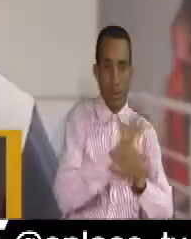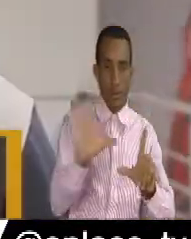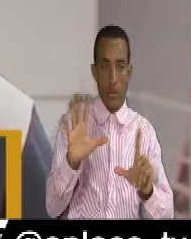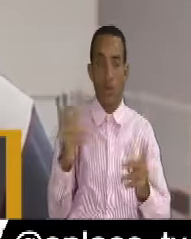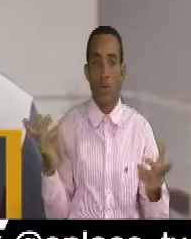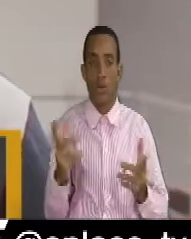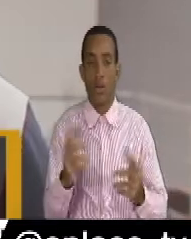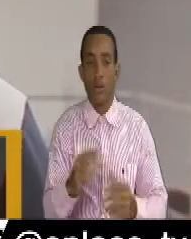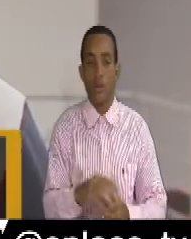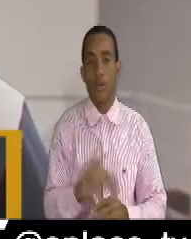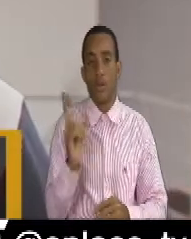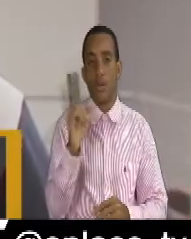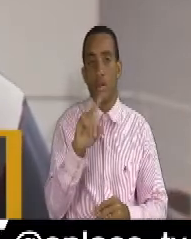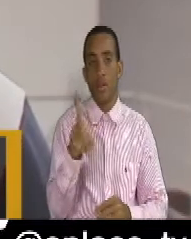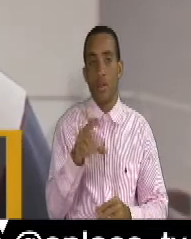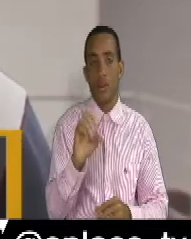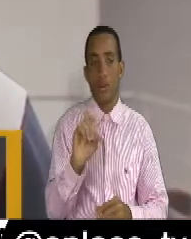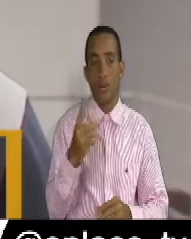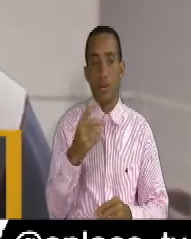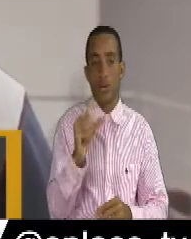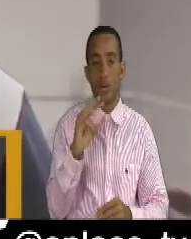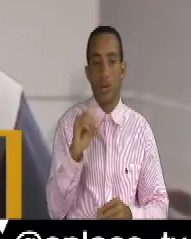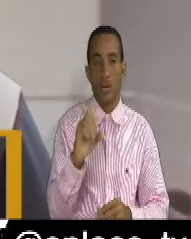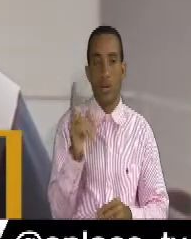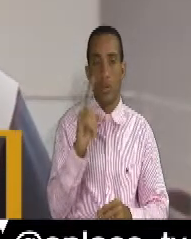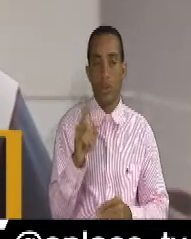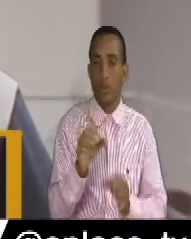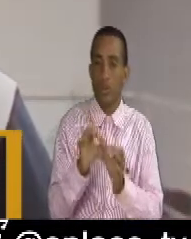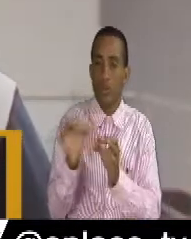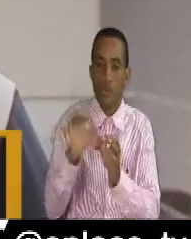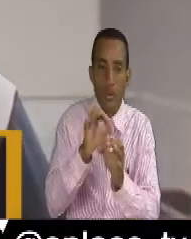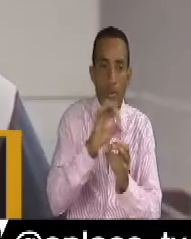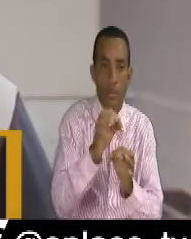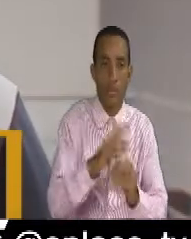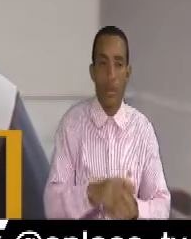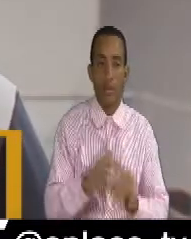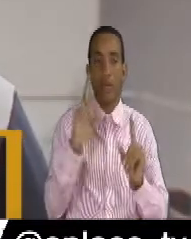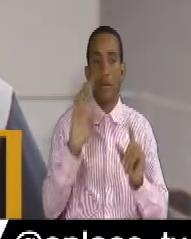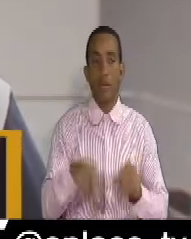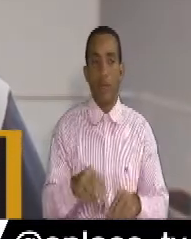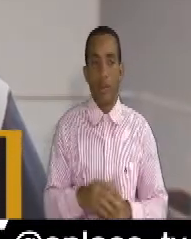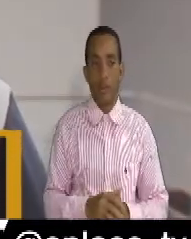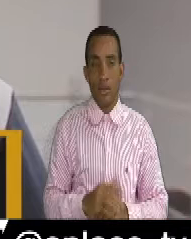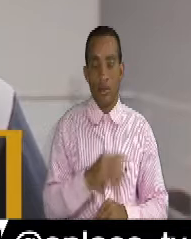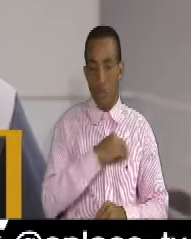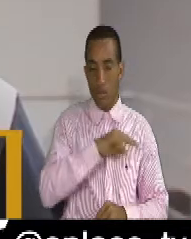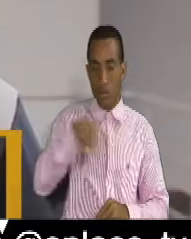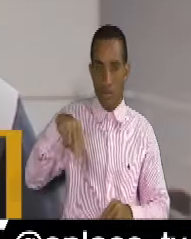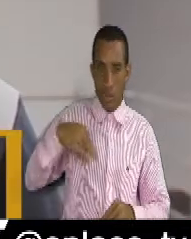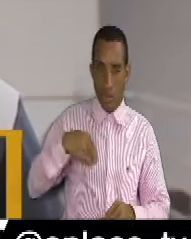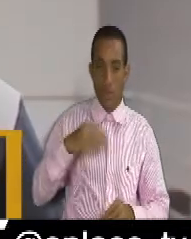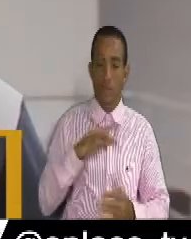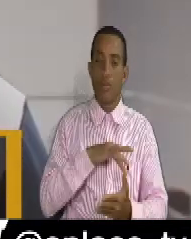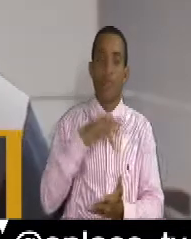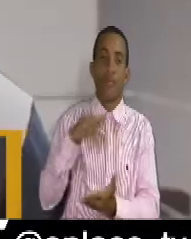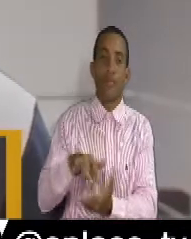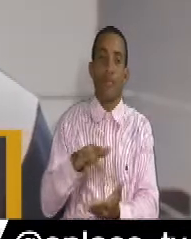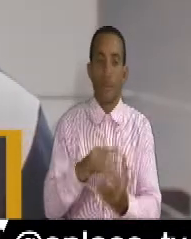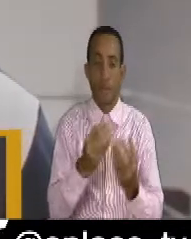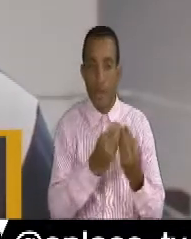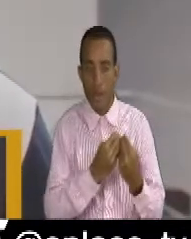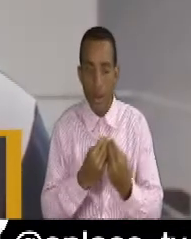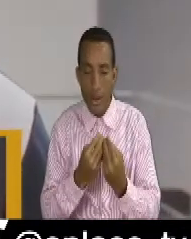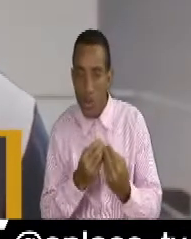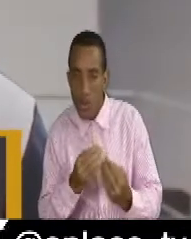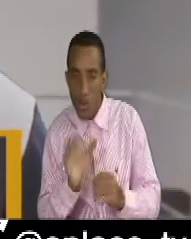Sogamoso, en las diferentes veredas que nos presentaron y que nosotros también hicimos presencia con el Consejo Municipal de Gestión de